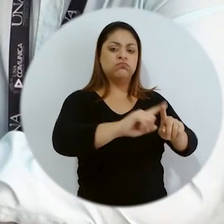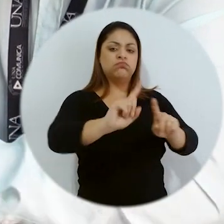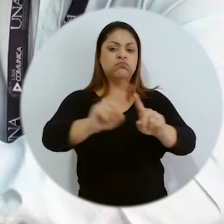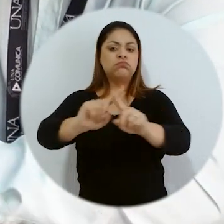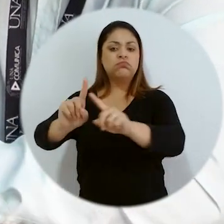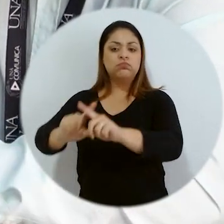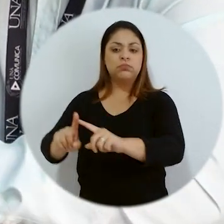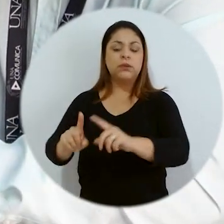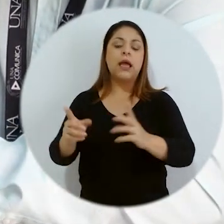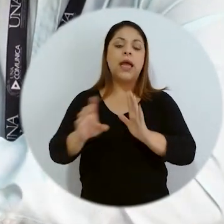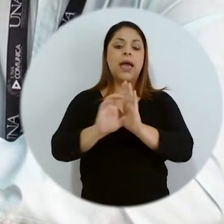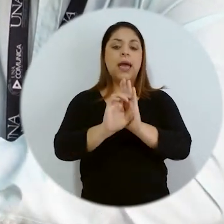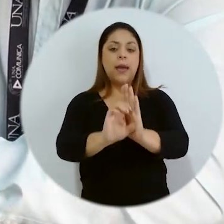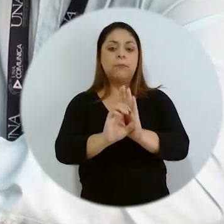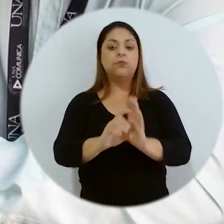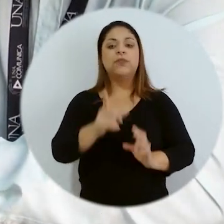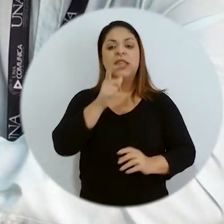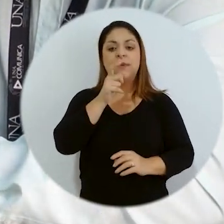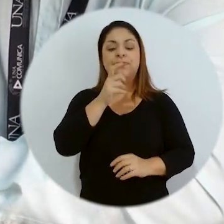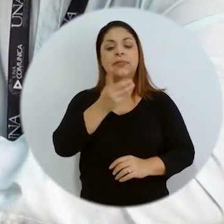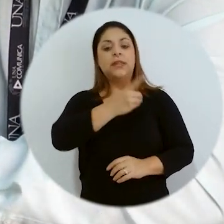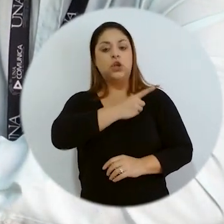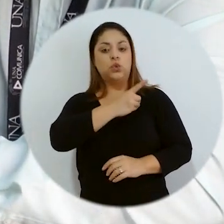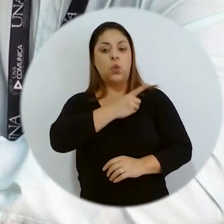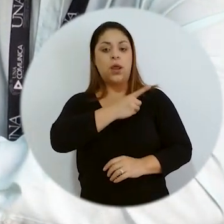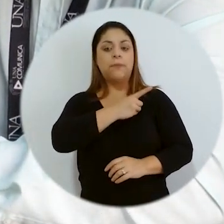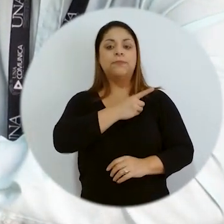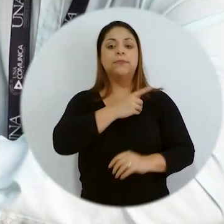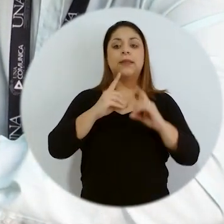a nivel de la universidad, ¿verdad? Entonces, está en este